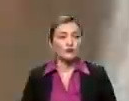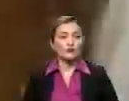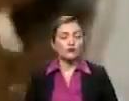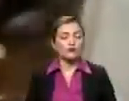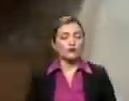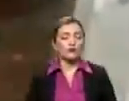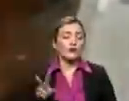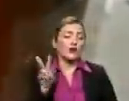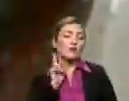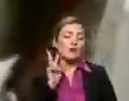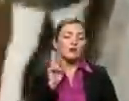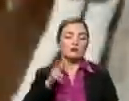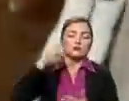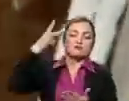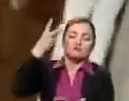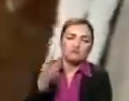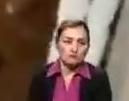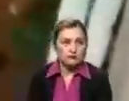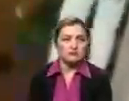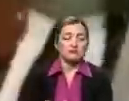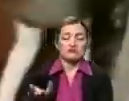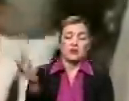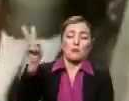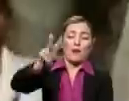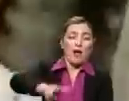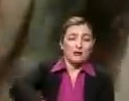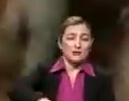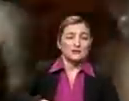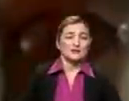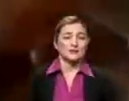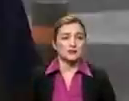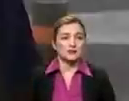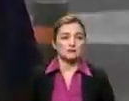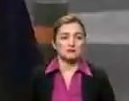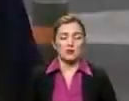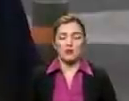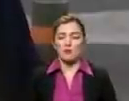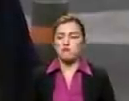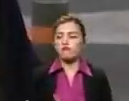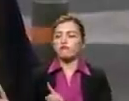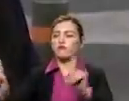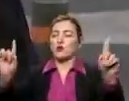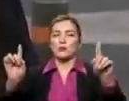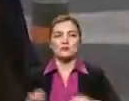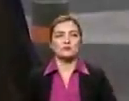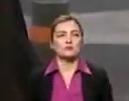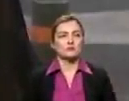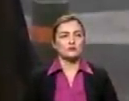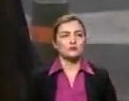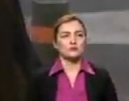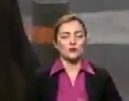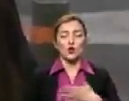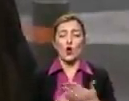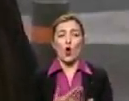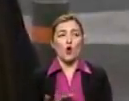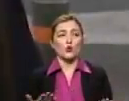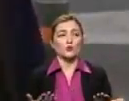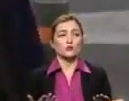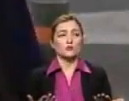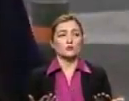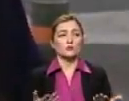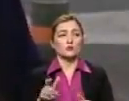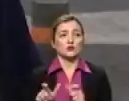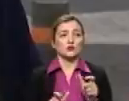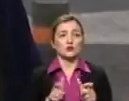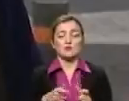La víctima cae estrepitosamente y los playeros desaparecen. Todos aquí, sin excepción, tienen playeros.